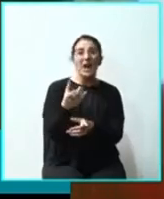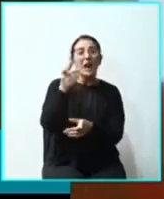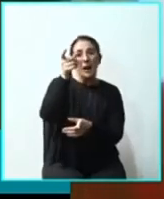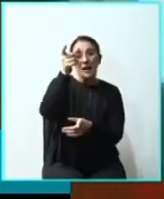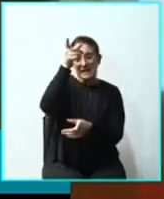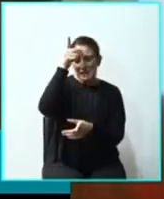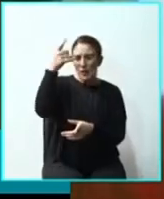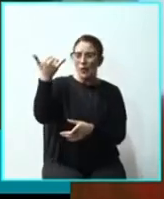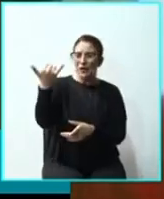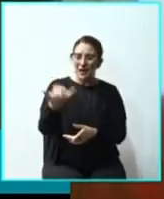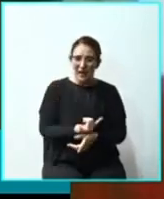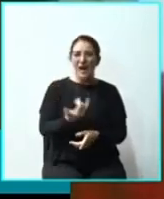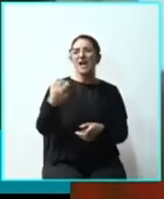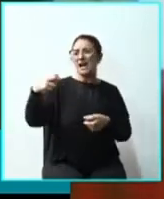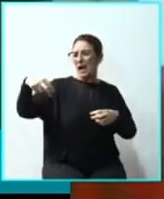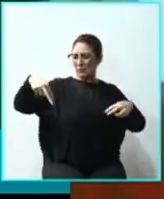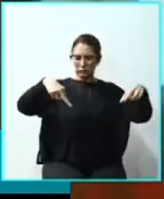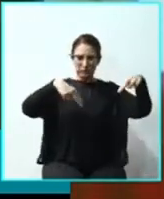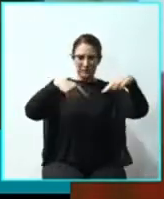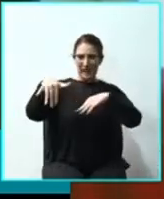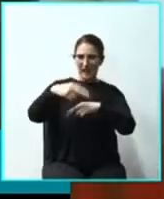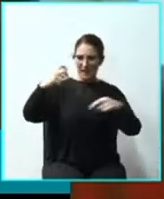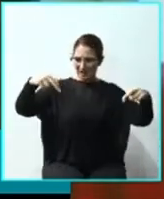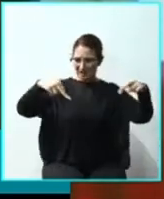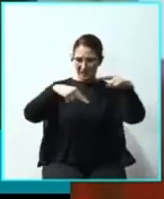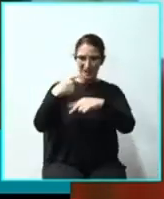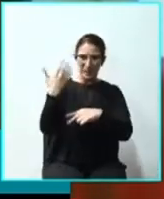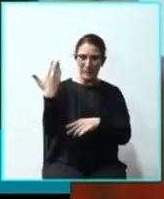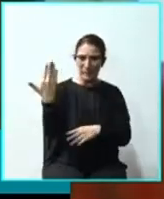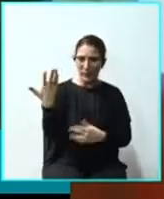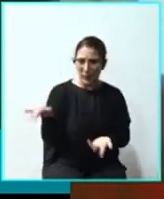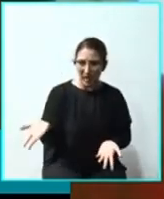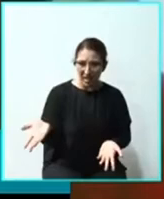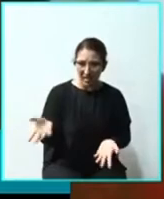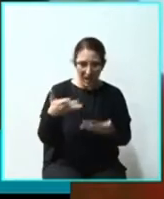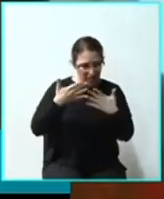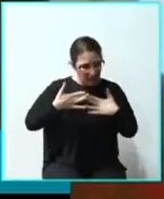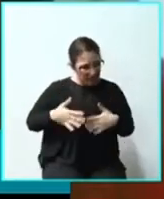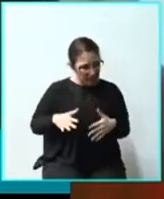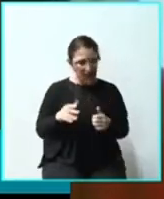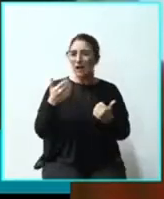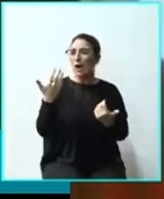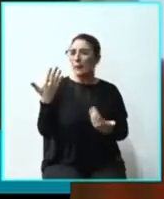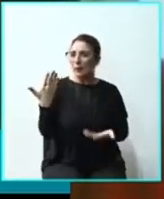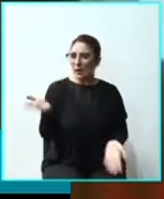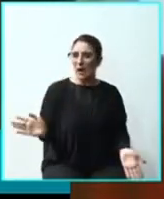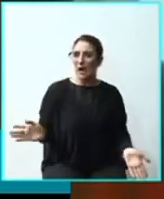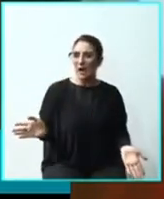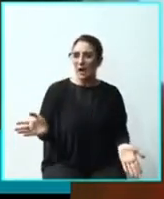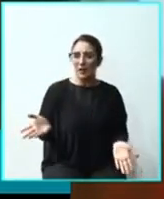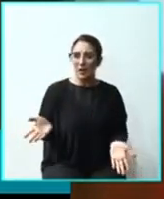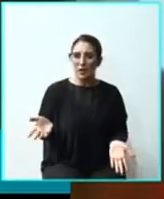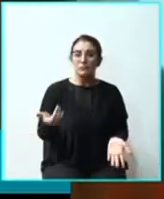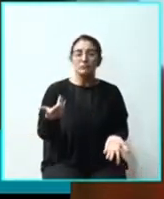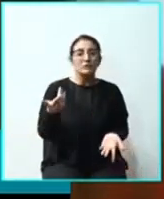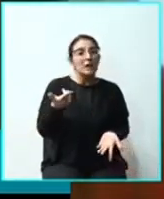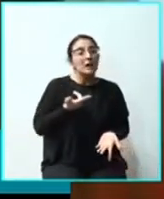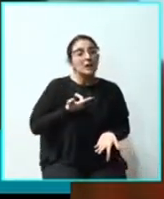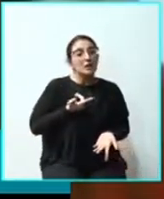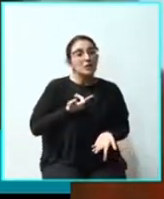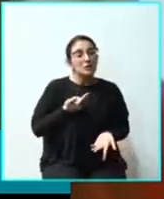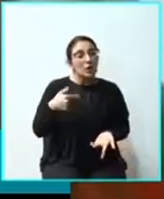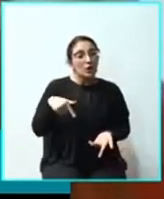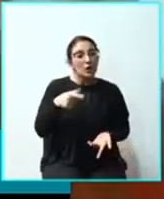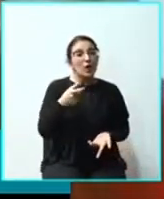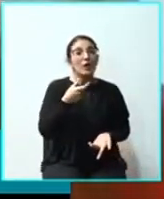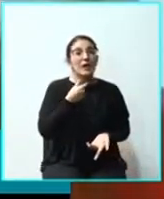caminar por las calles seguros y seguras. Y queremos que eso sea con los límites